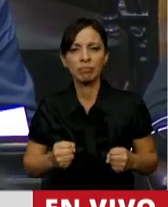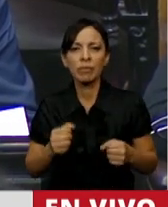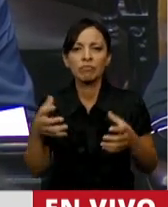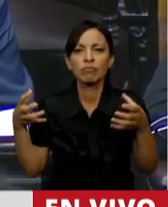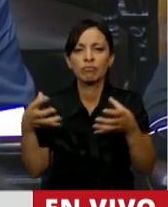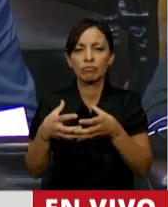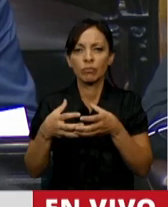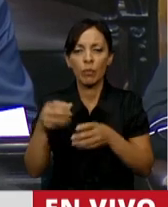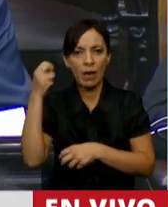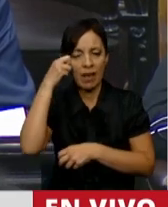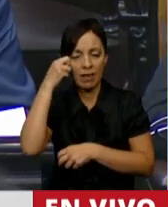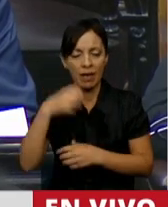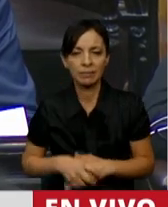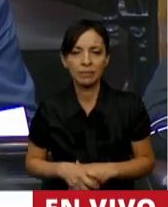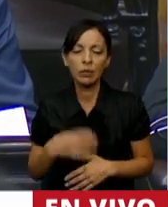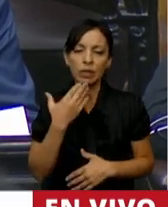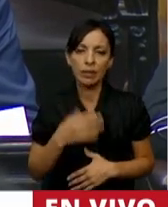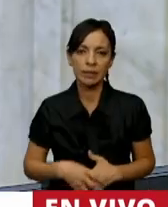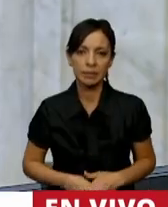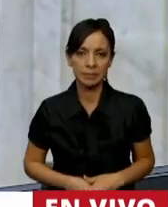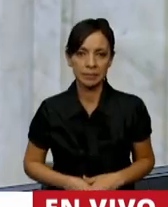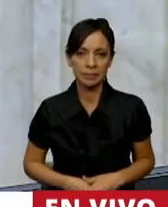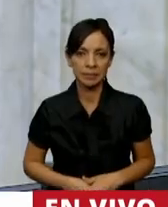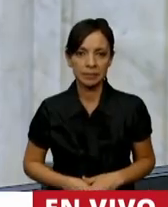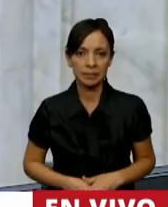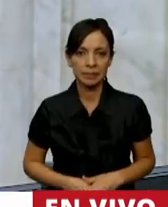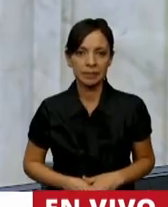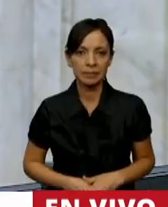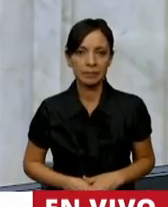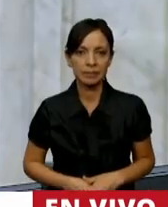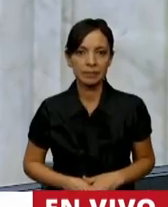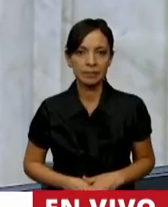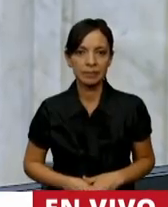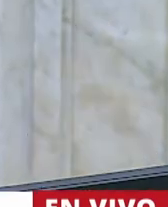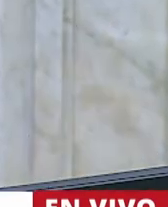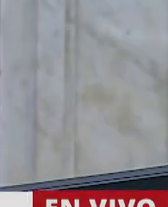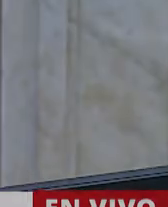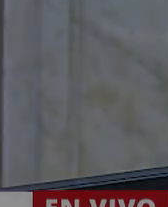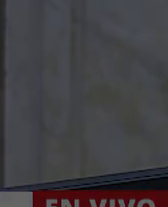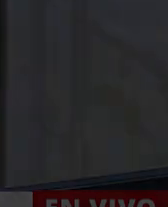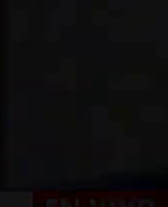Unión Cívica Radical. Muchísimas gracias, señor presidente. Muchas gracias, diputado Salvador.